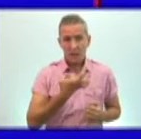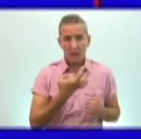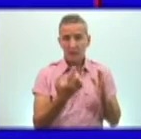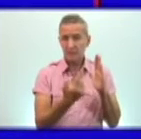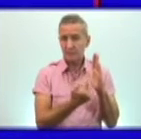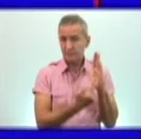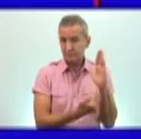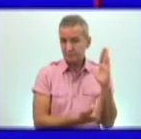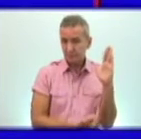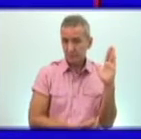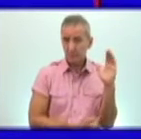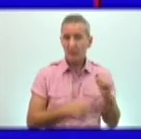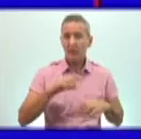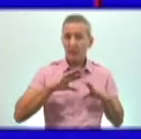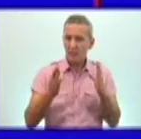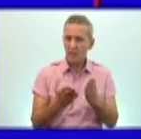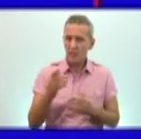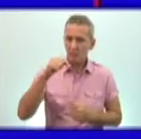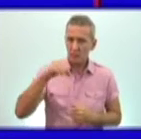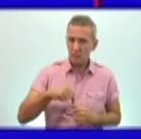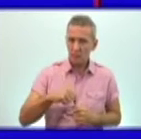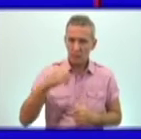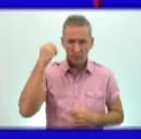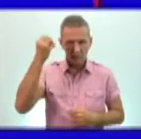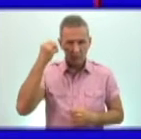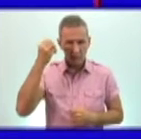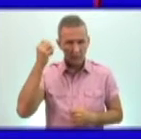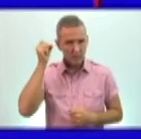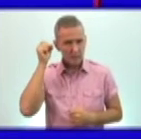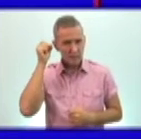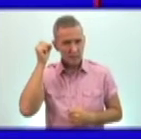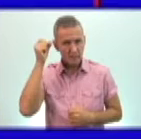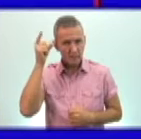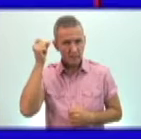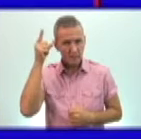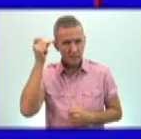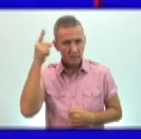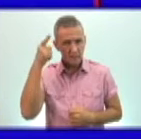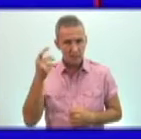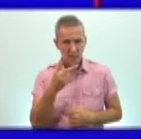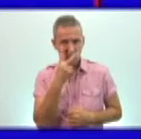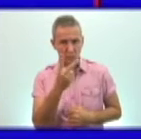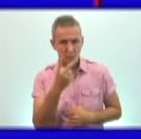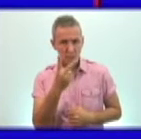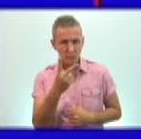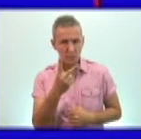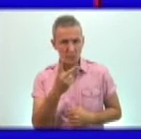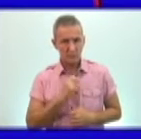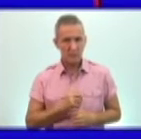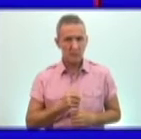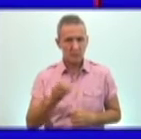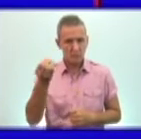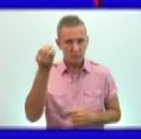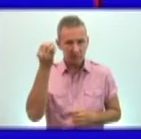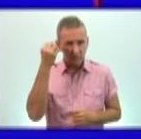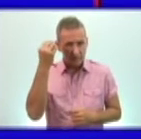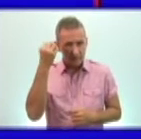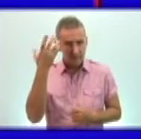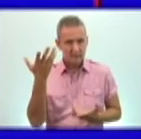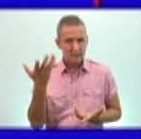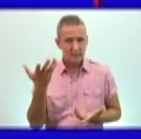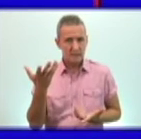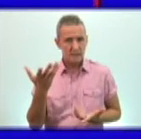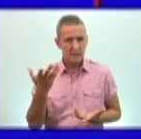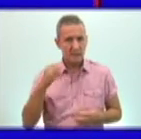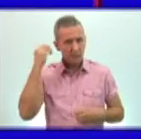el mundo actual el pensamiento empírico. Es decir, cómo usted ve, cómo usted aprecia, cómo usted considera que se manifiesta el pensamiento